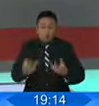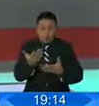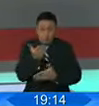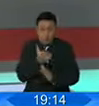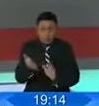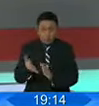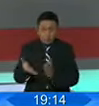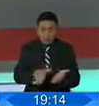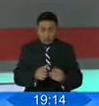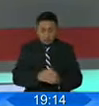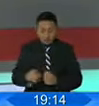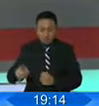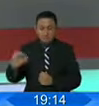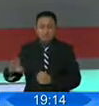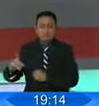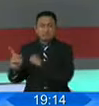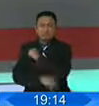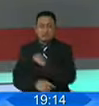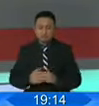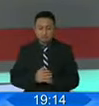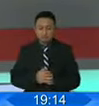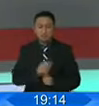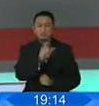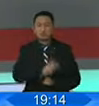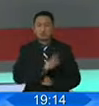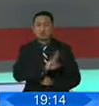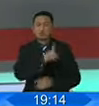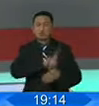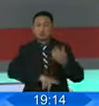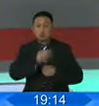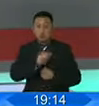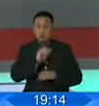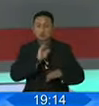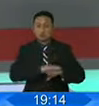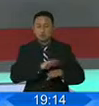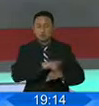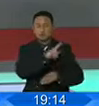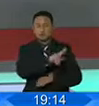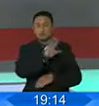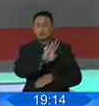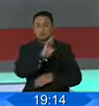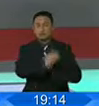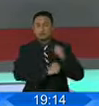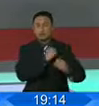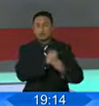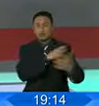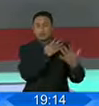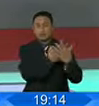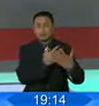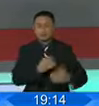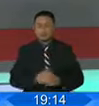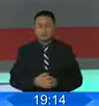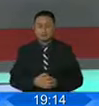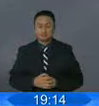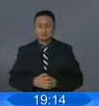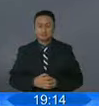El Tribunal Penal determinó que la autora intelectual fue su propia hija, ahora condenada a más de 34 años de prisión.